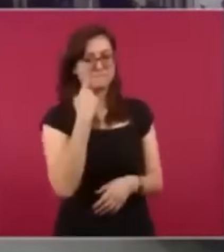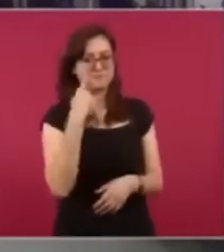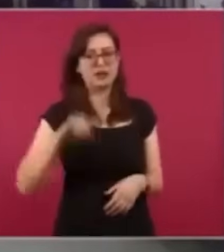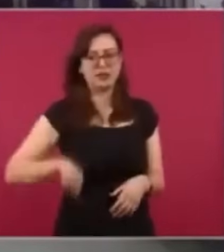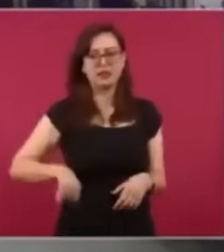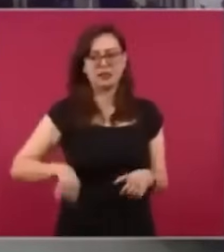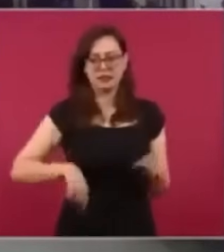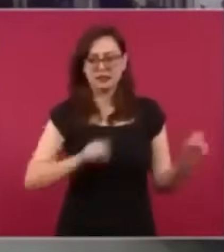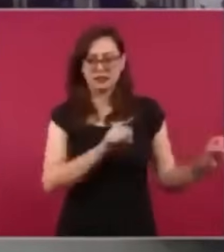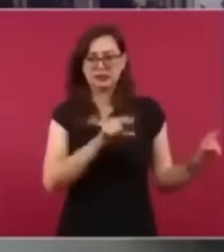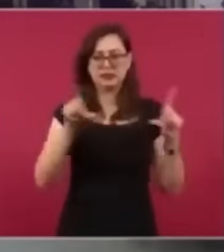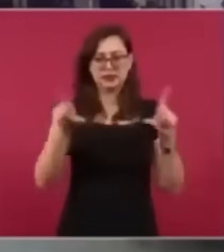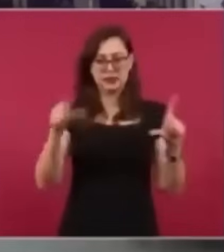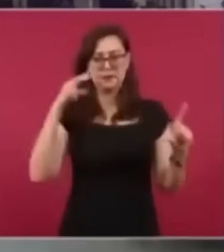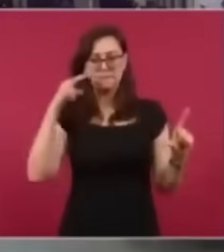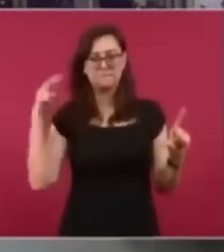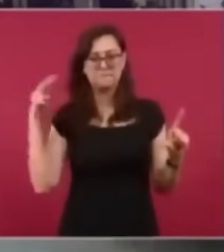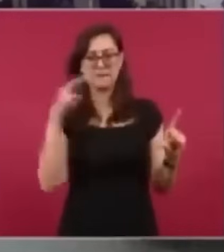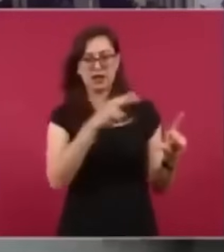esto.